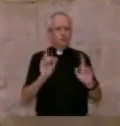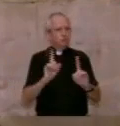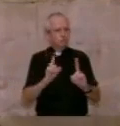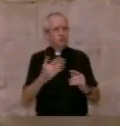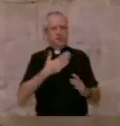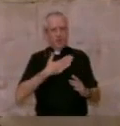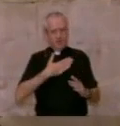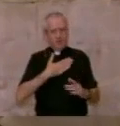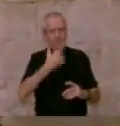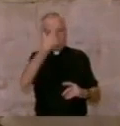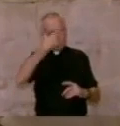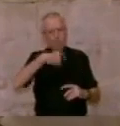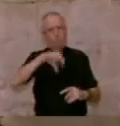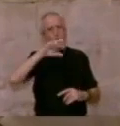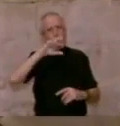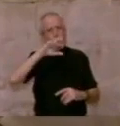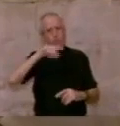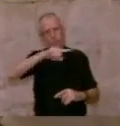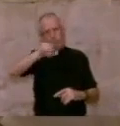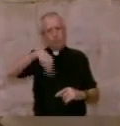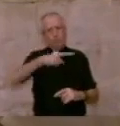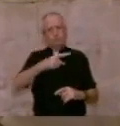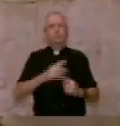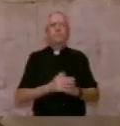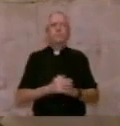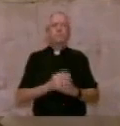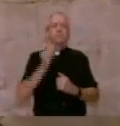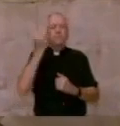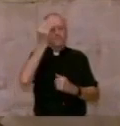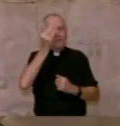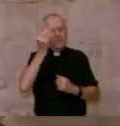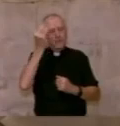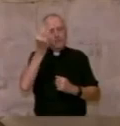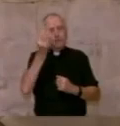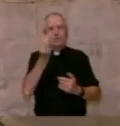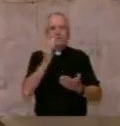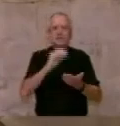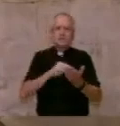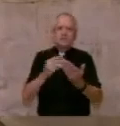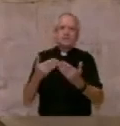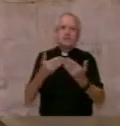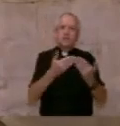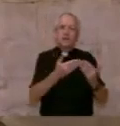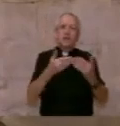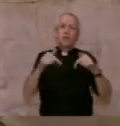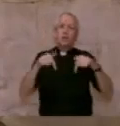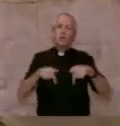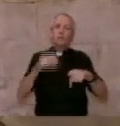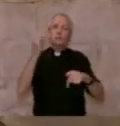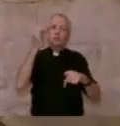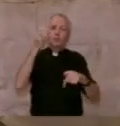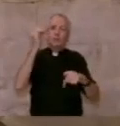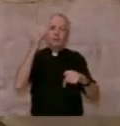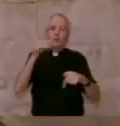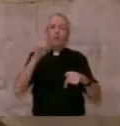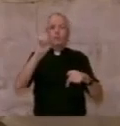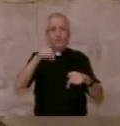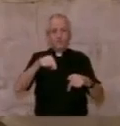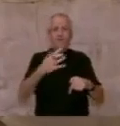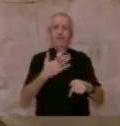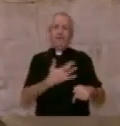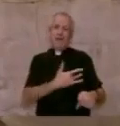ni a mí como obispo vuestro. Meditando tanto el Evangelio proclamado hoy como la fábula